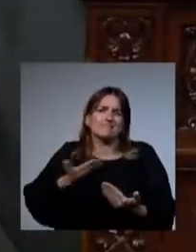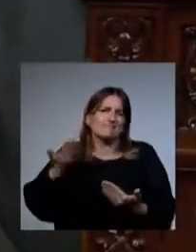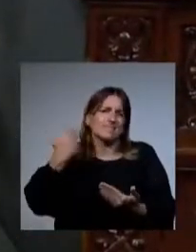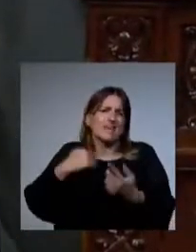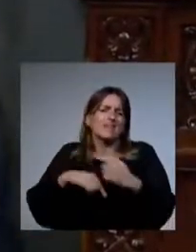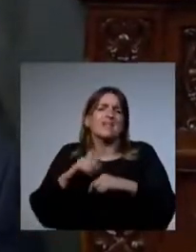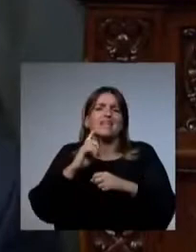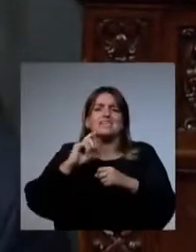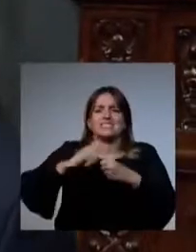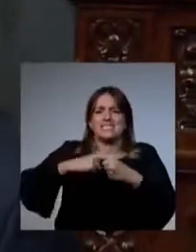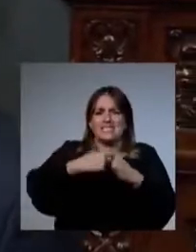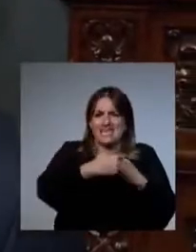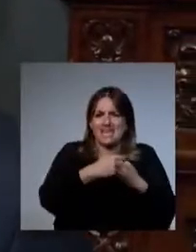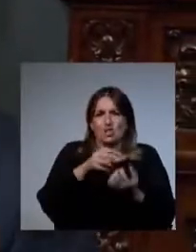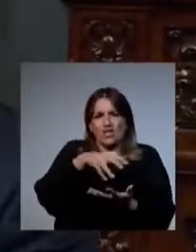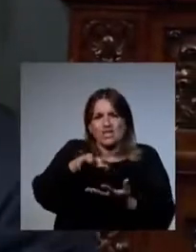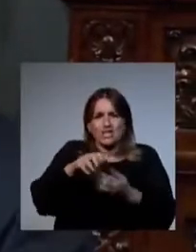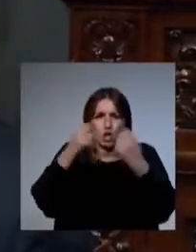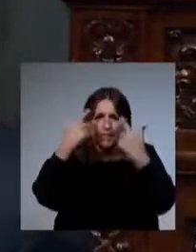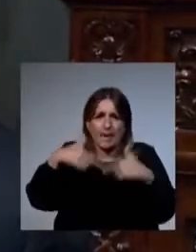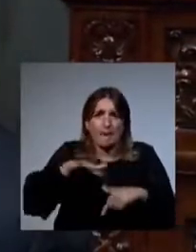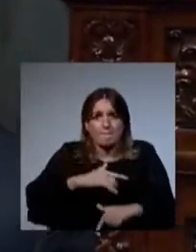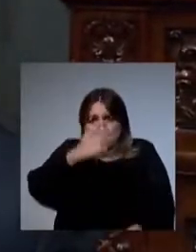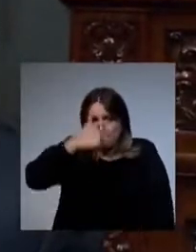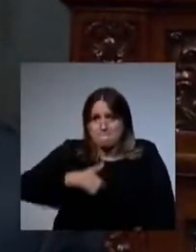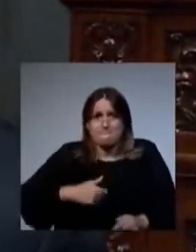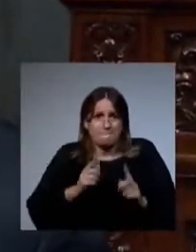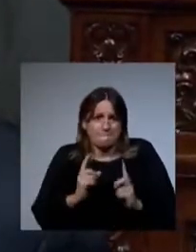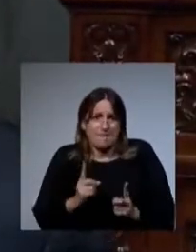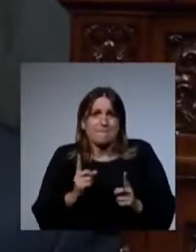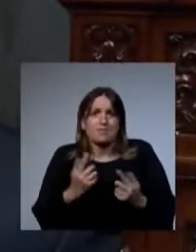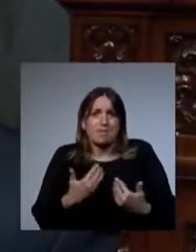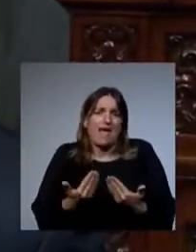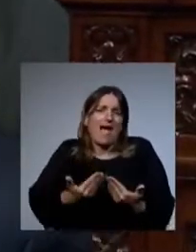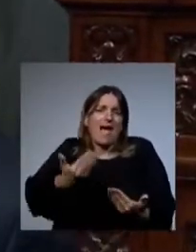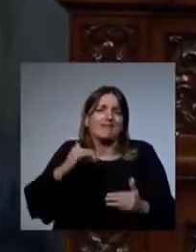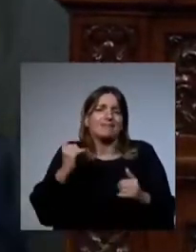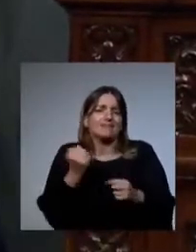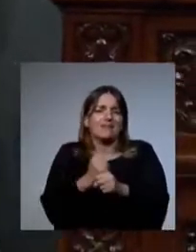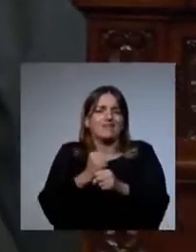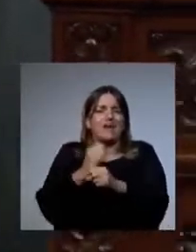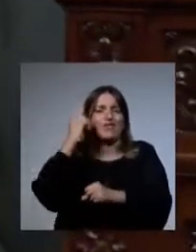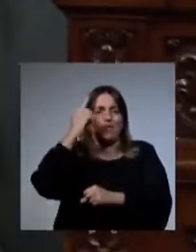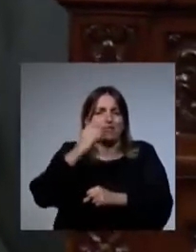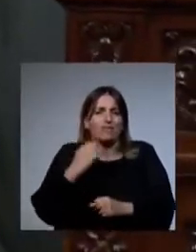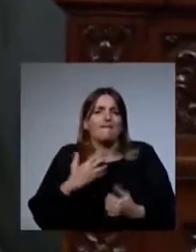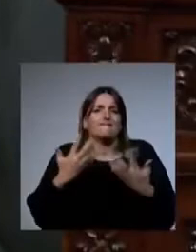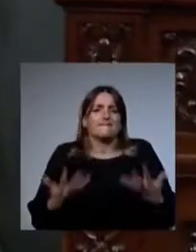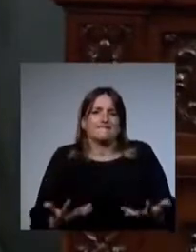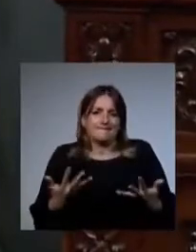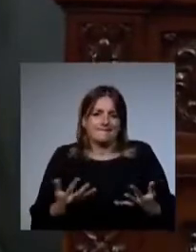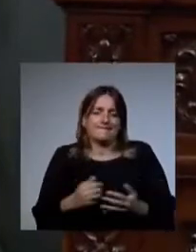las gremiales del sector y de quien habla desde que era diputado.